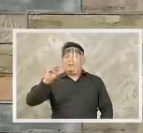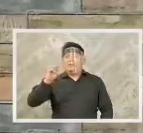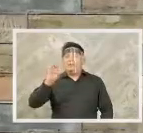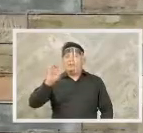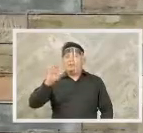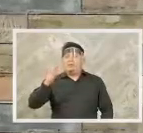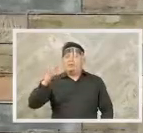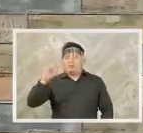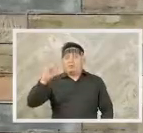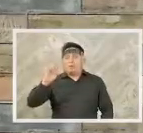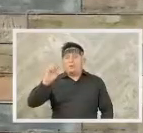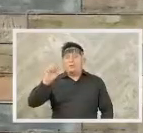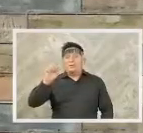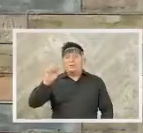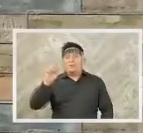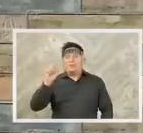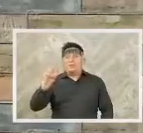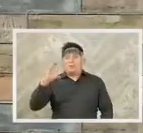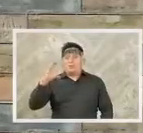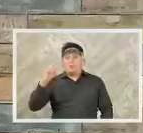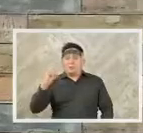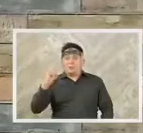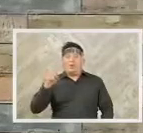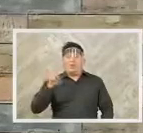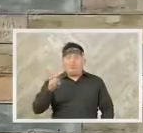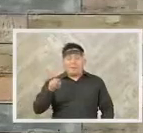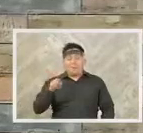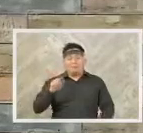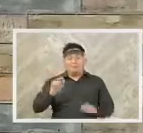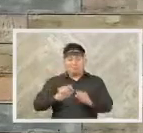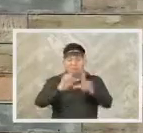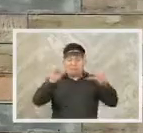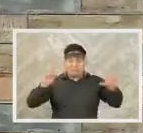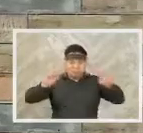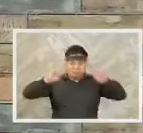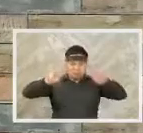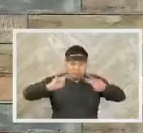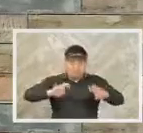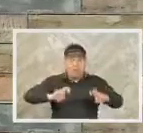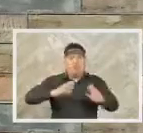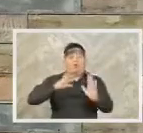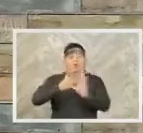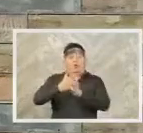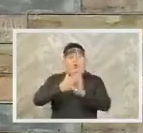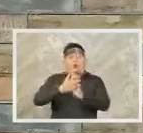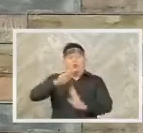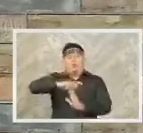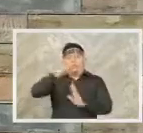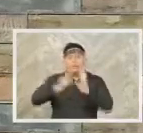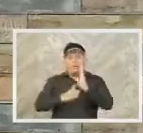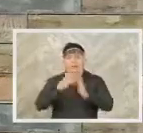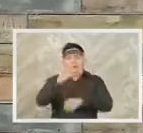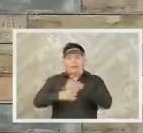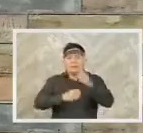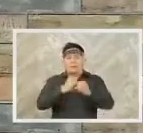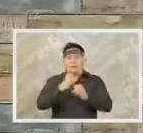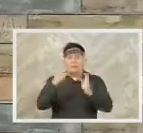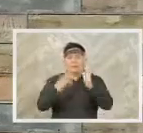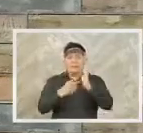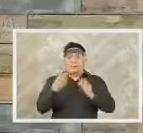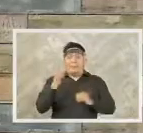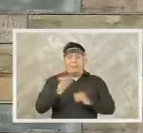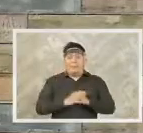www.cucutarindecuentas.co. Ahí está toda la información de nuestro Plan de Desarrollo Municipal. A continuación, quiero que veamos este video de forma